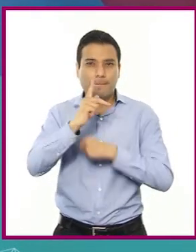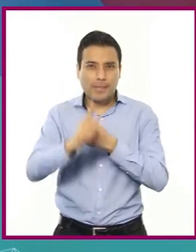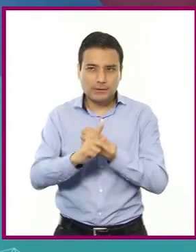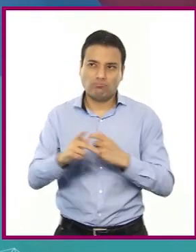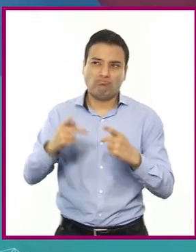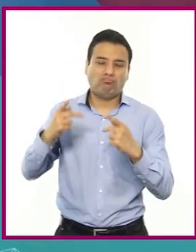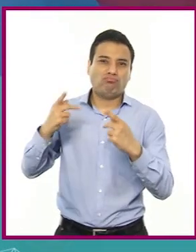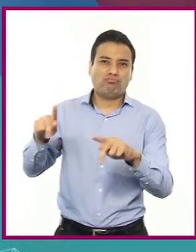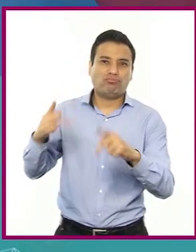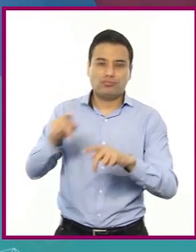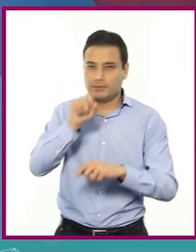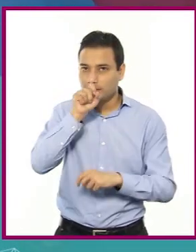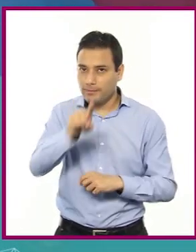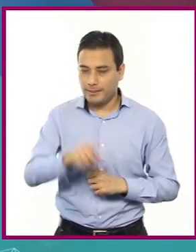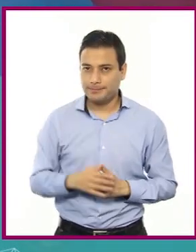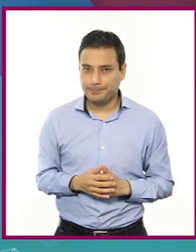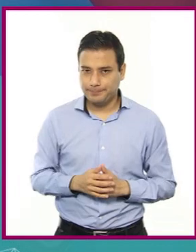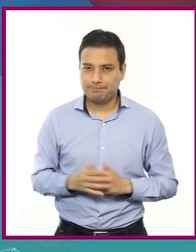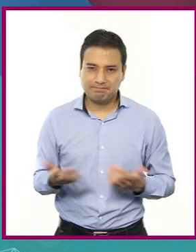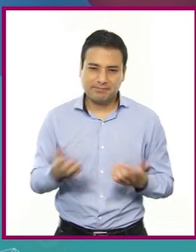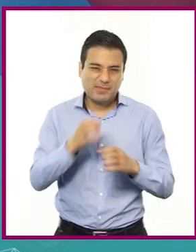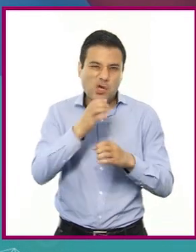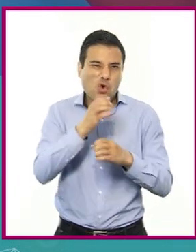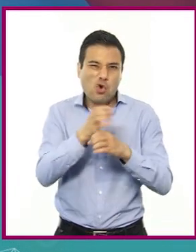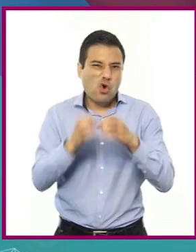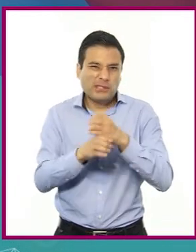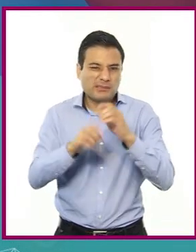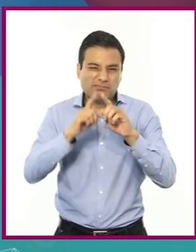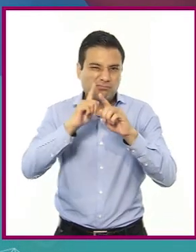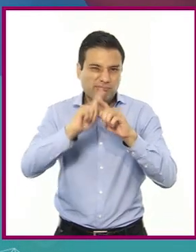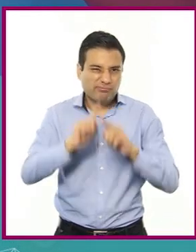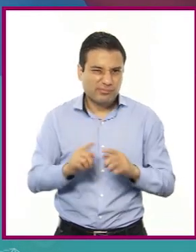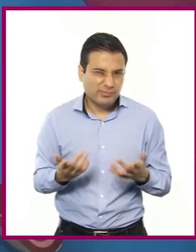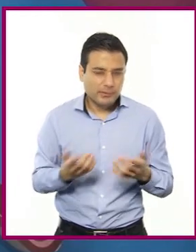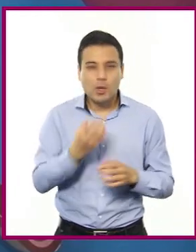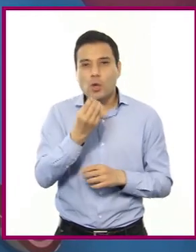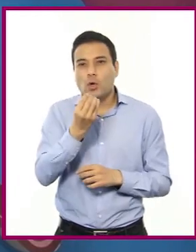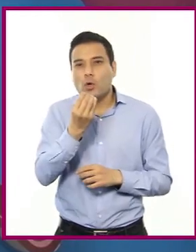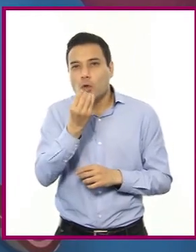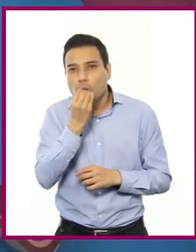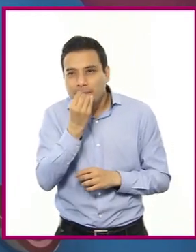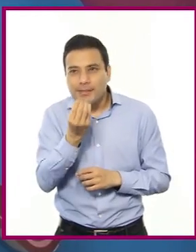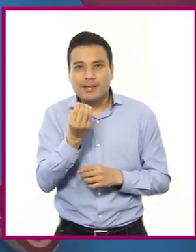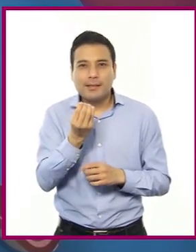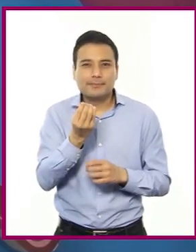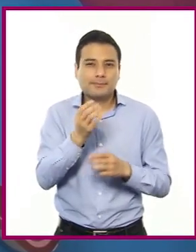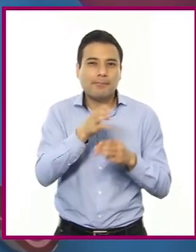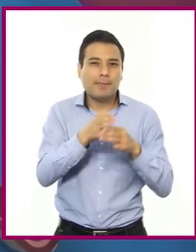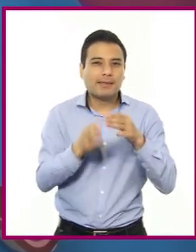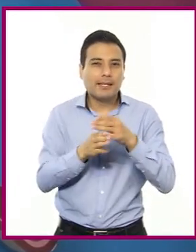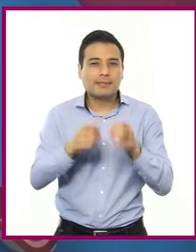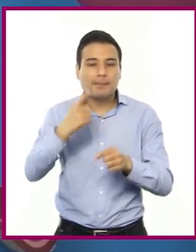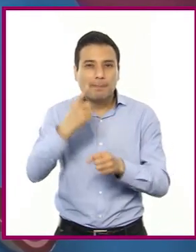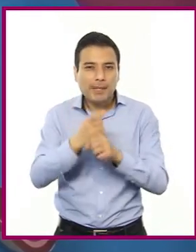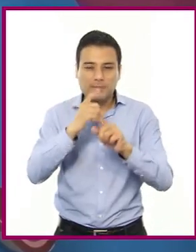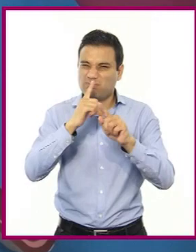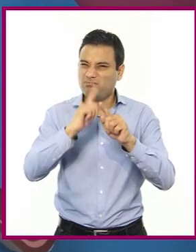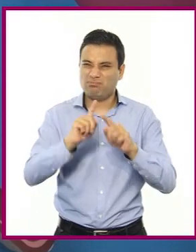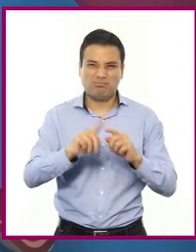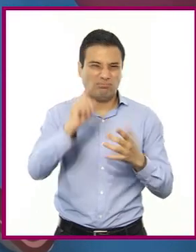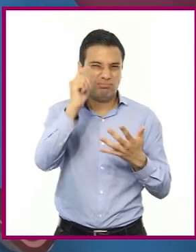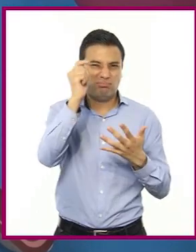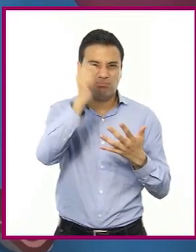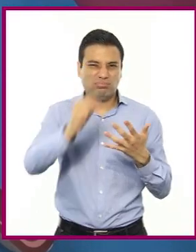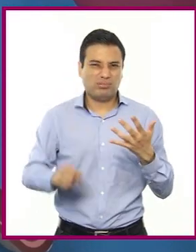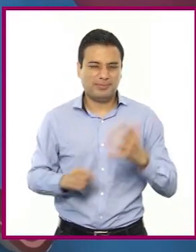demanda internacional de bienes de consumo, es decir, alimentos y materias primas, entre otros. Con